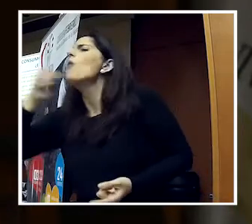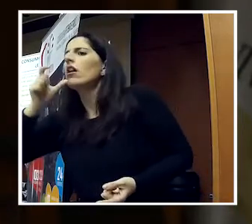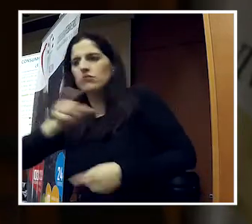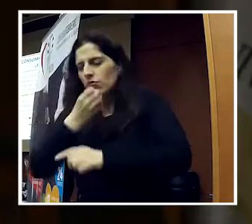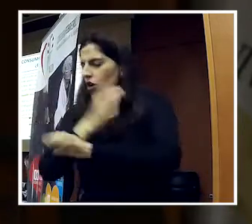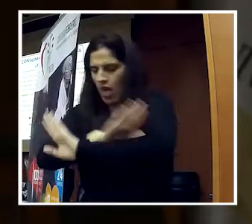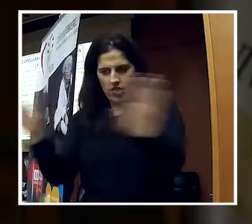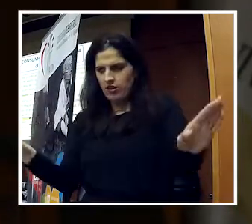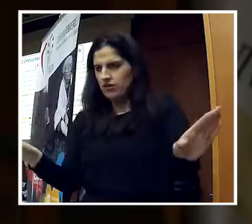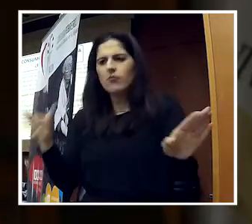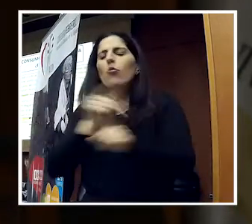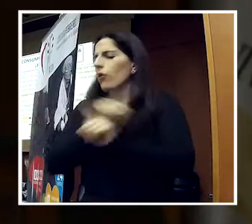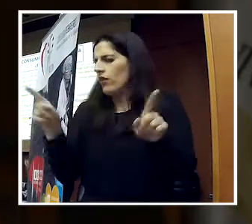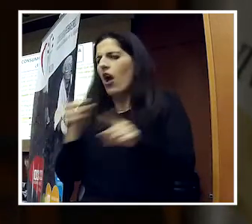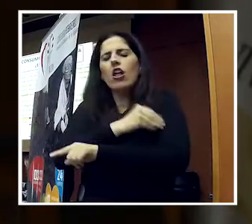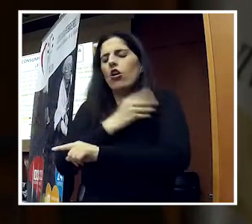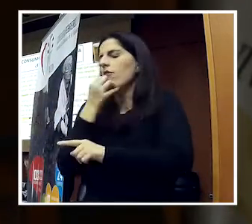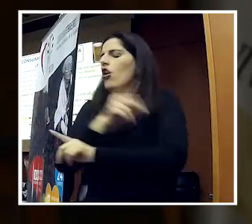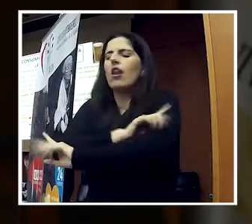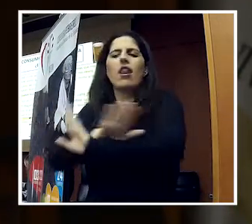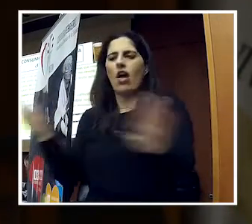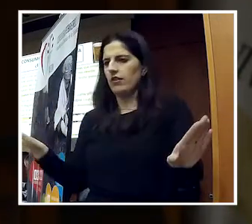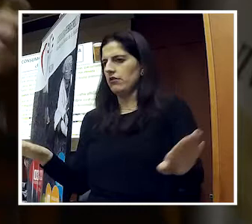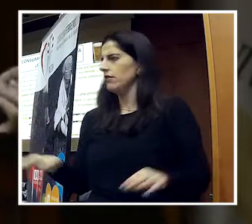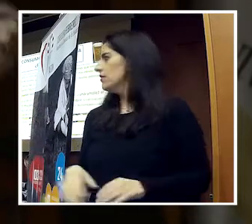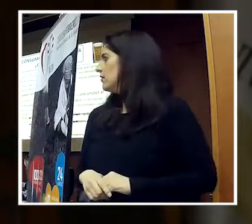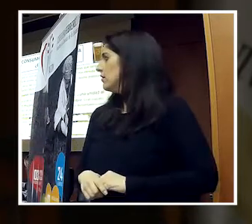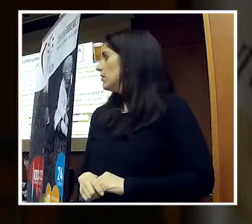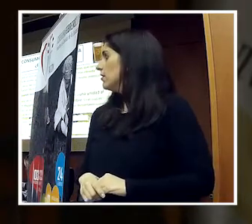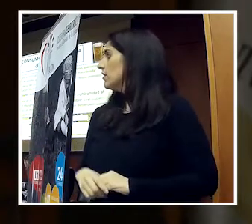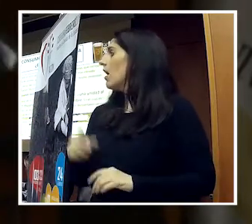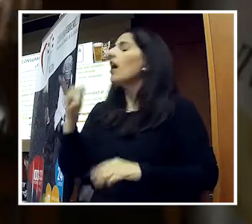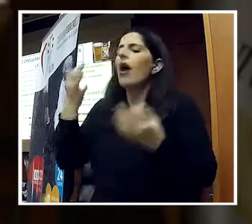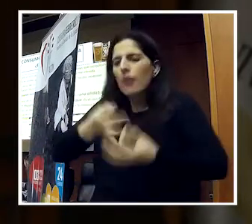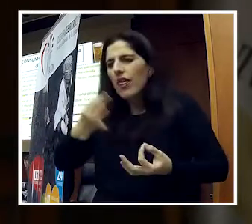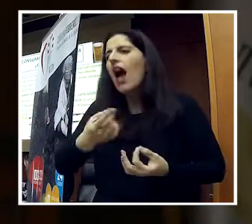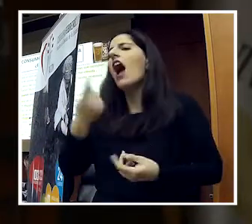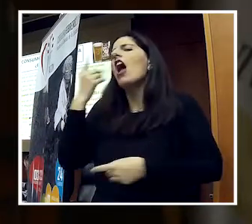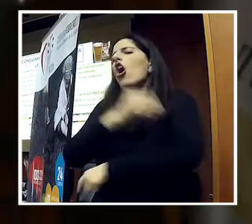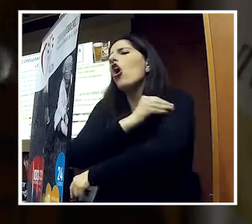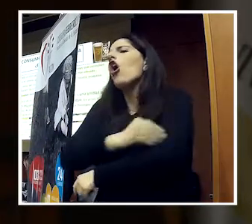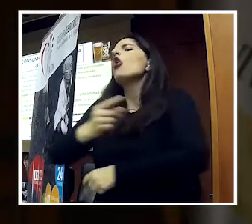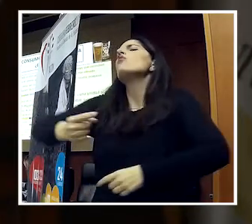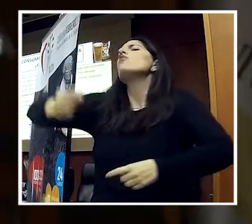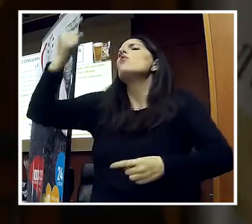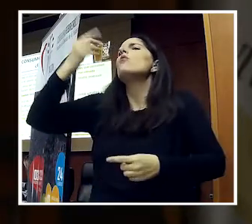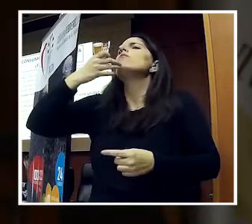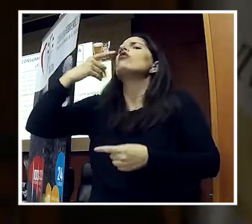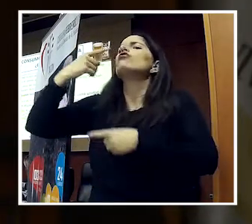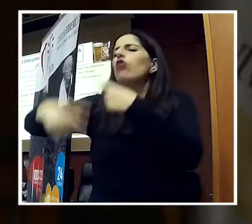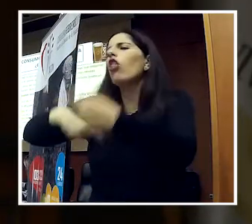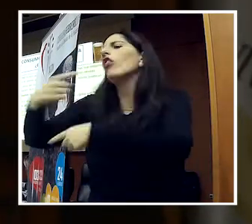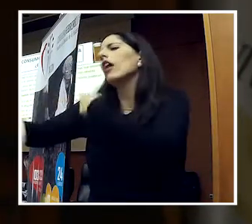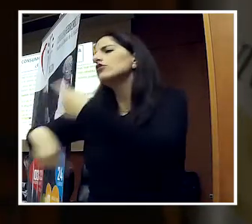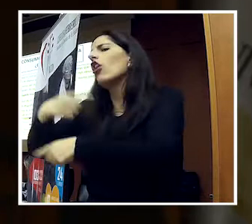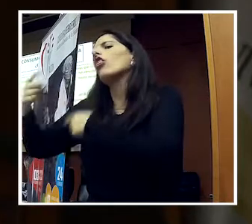supuesto, debería de estar contraindicado. Pero sí que es verdad que el alcohol, sobre todo algún tipo de alcohol a largo plazo, puede tener algunos efectos cardiovasculares que podríamos